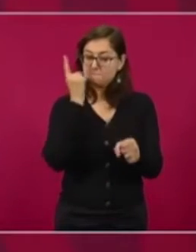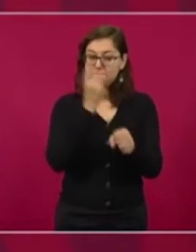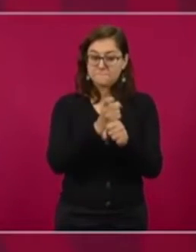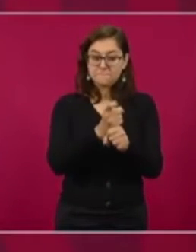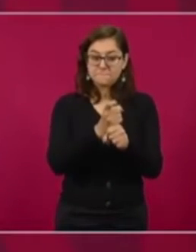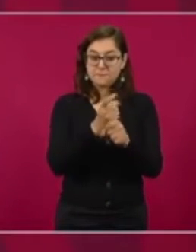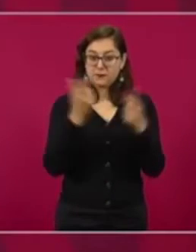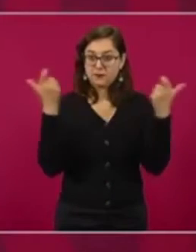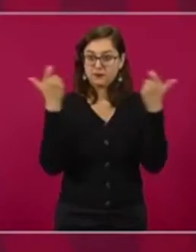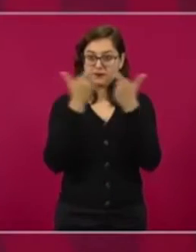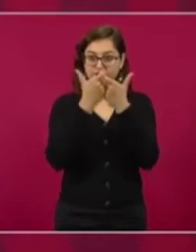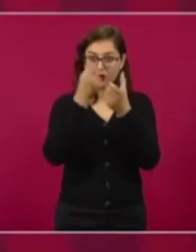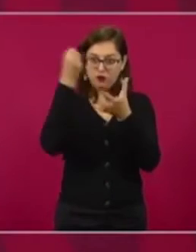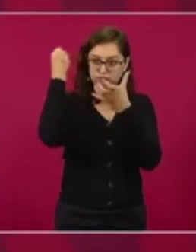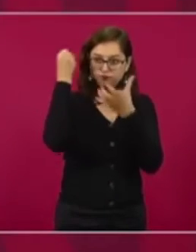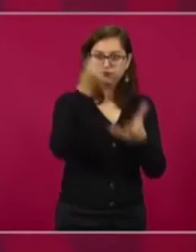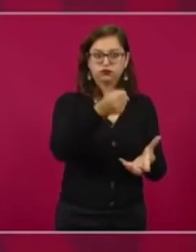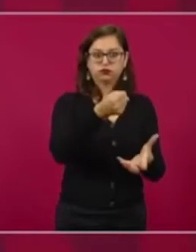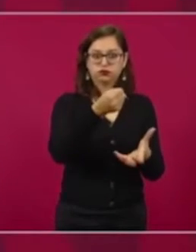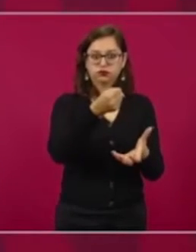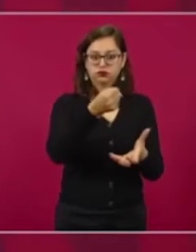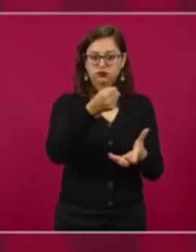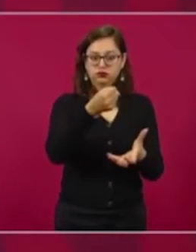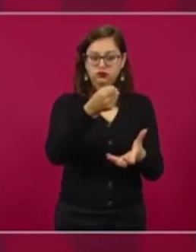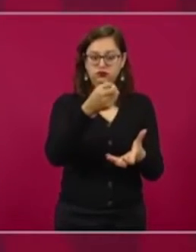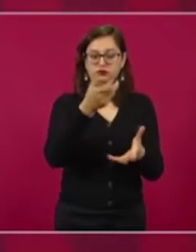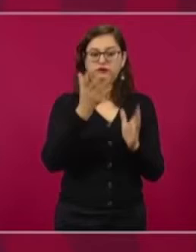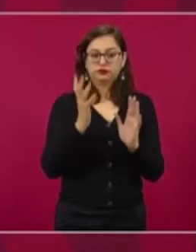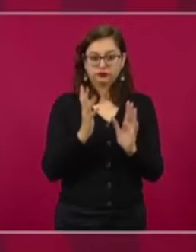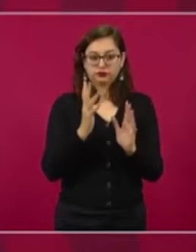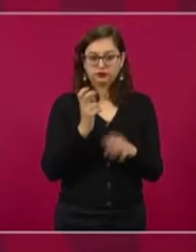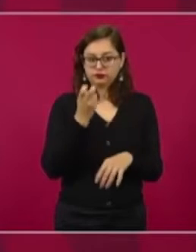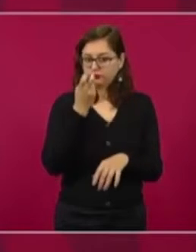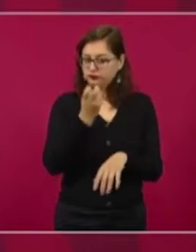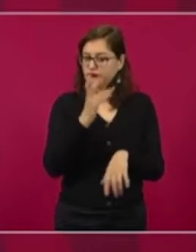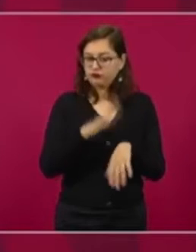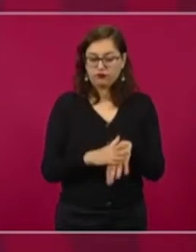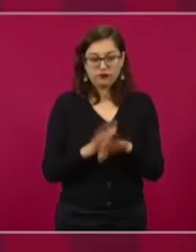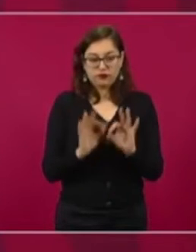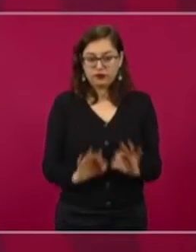los grandes fondos de inversión. Bueno,